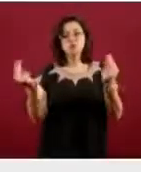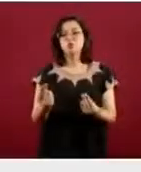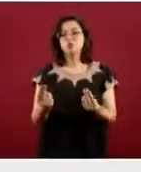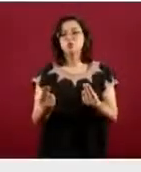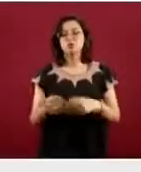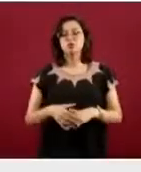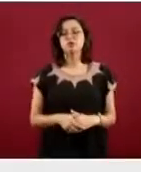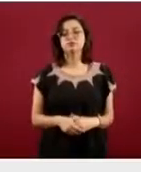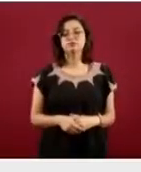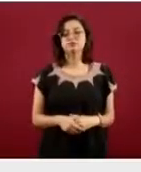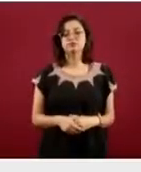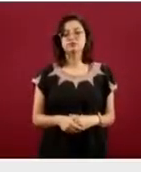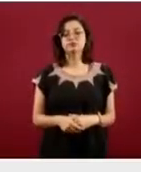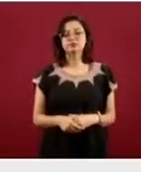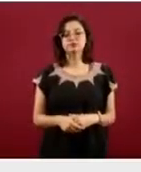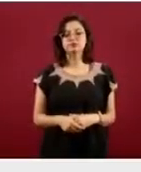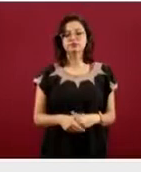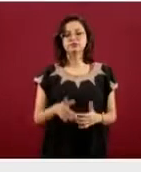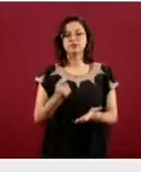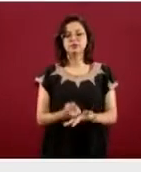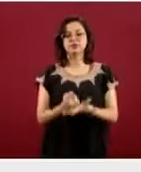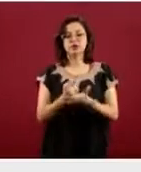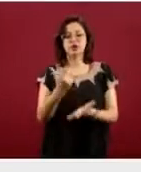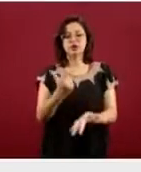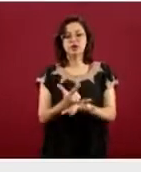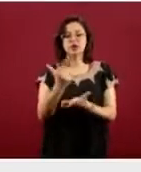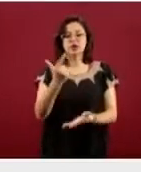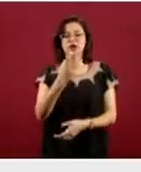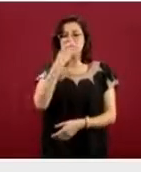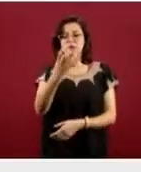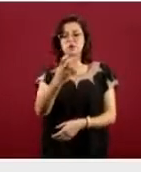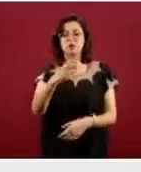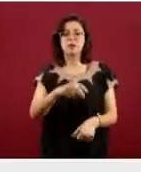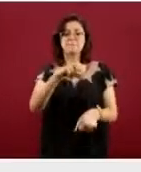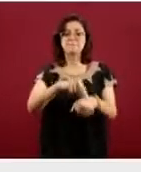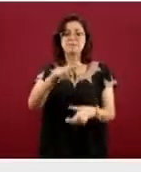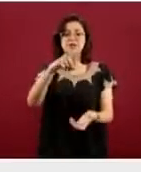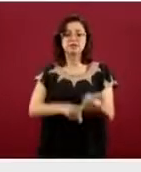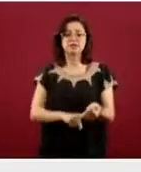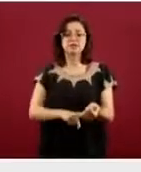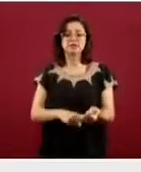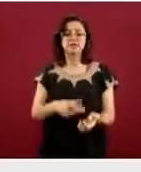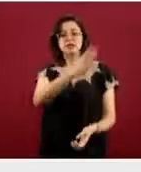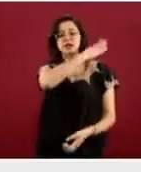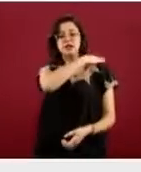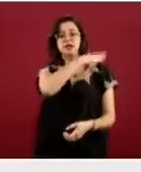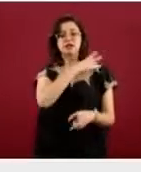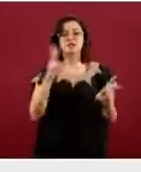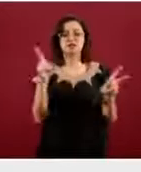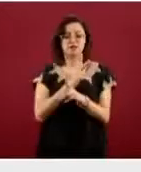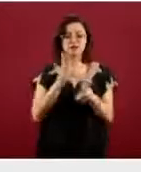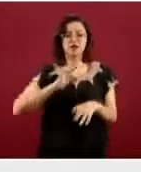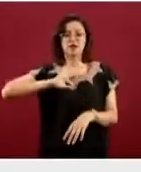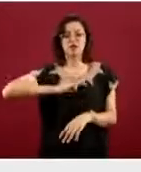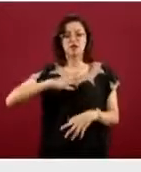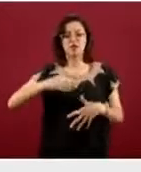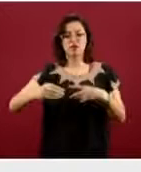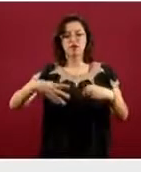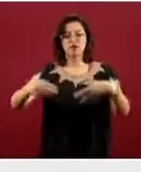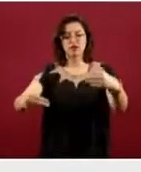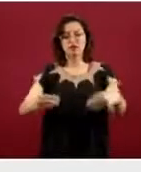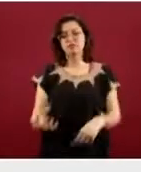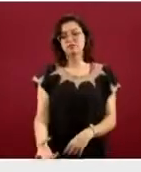necesitamos. Especialistas en terapia intensiva, en urgencias, en medicina interna, neumología, infectología